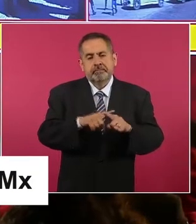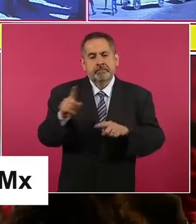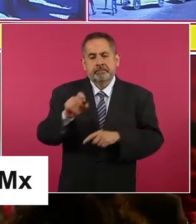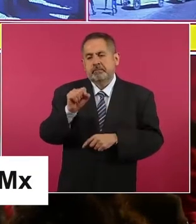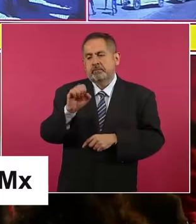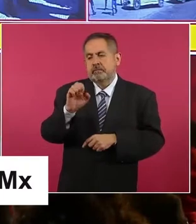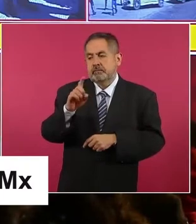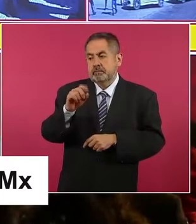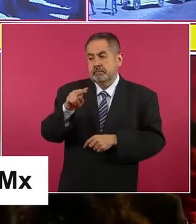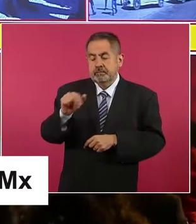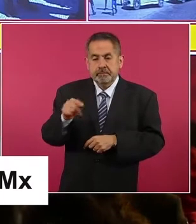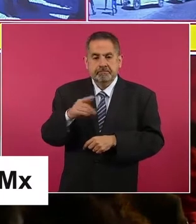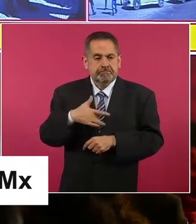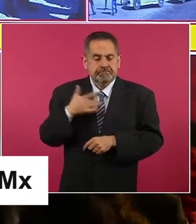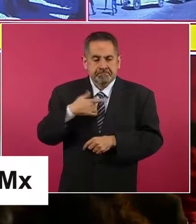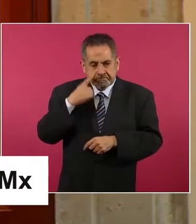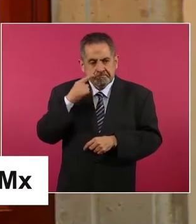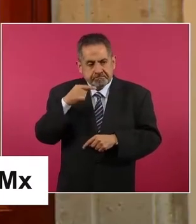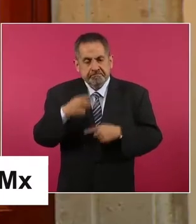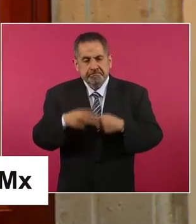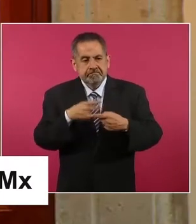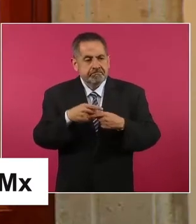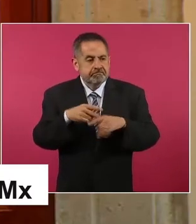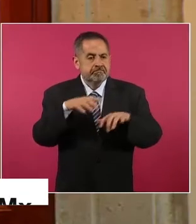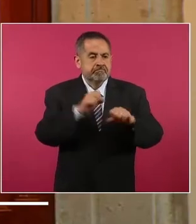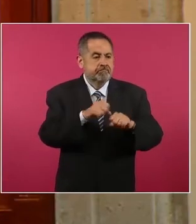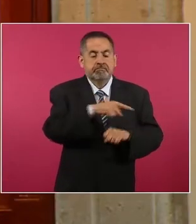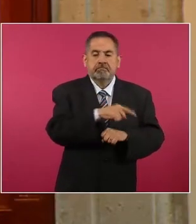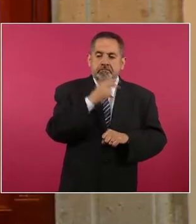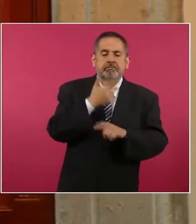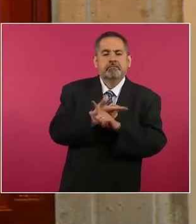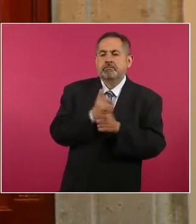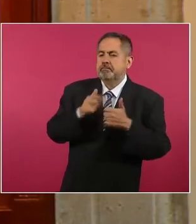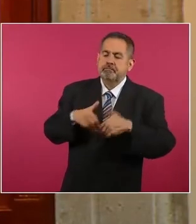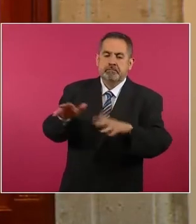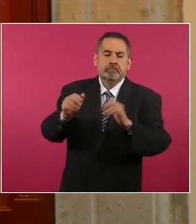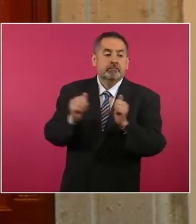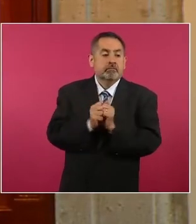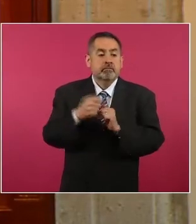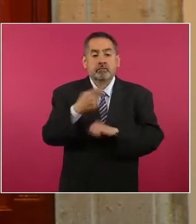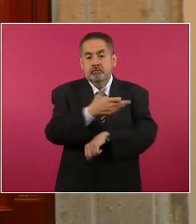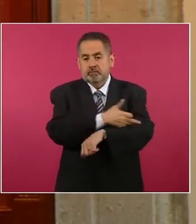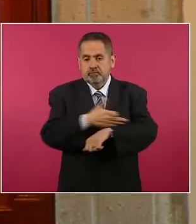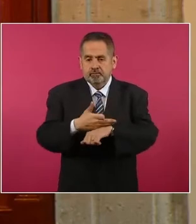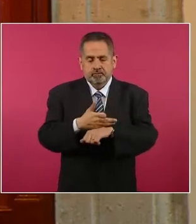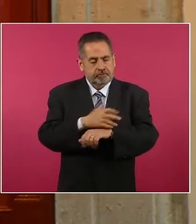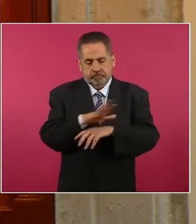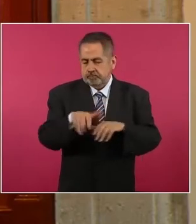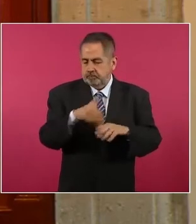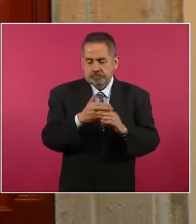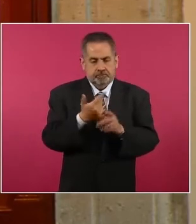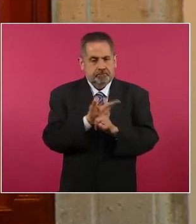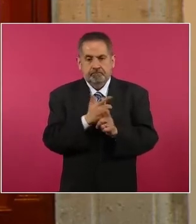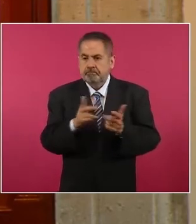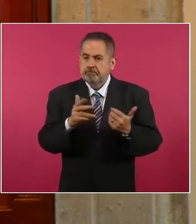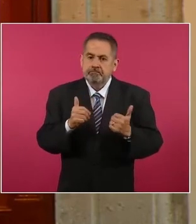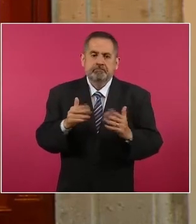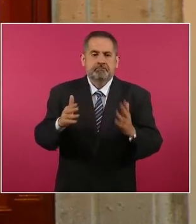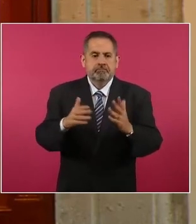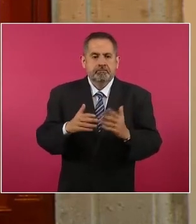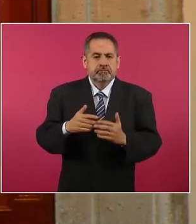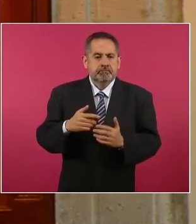Nacional, motivó a que fuera liberado el alcalde junto con familiares y colaboradores. Ya